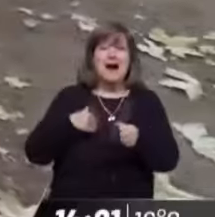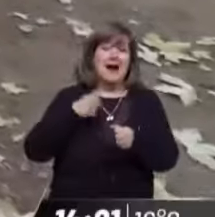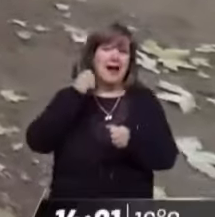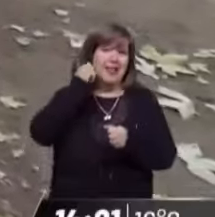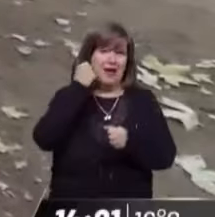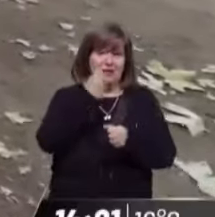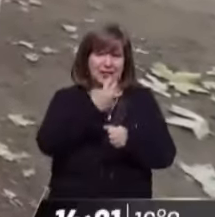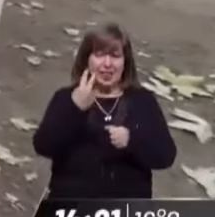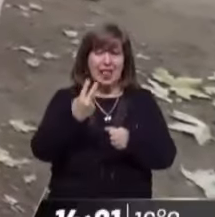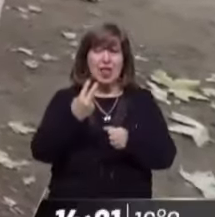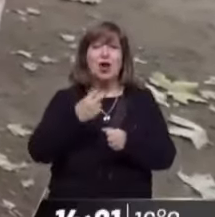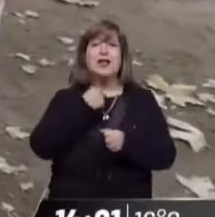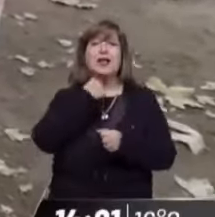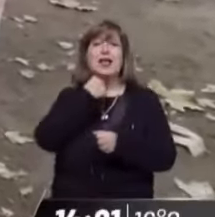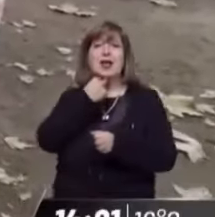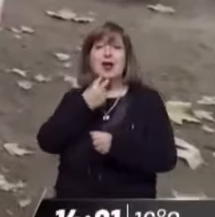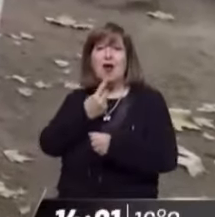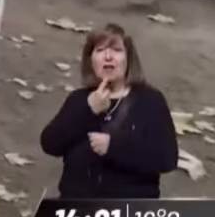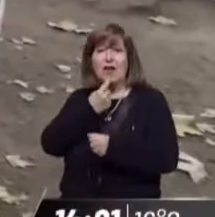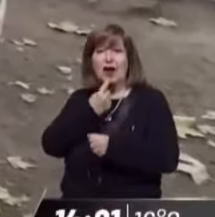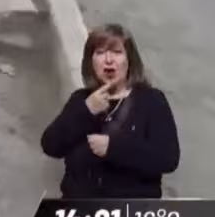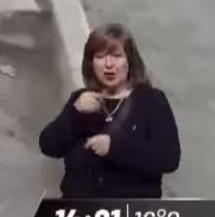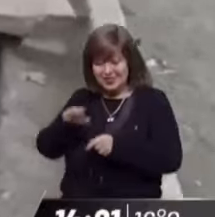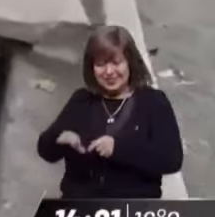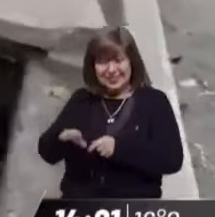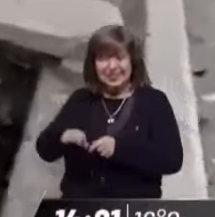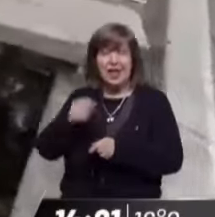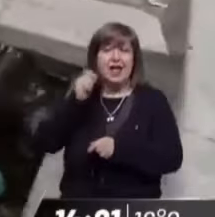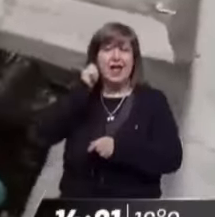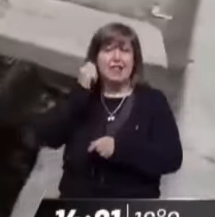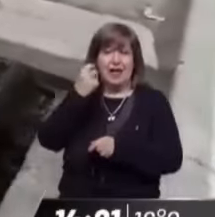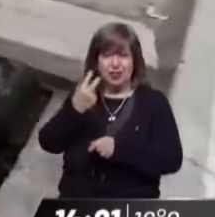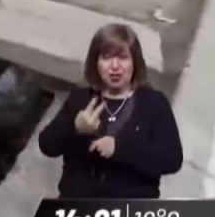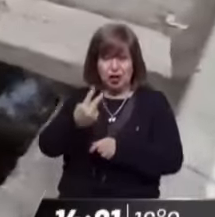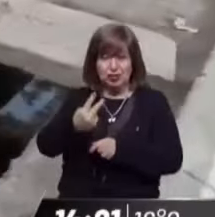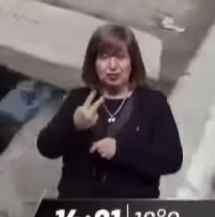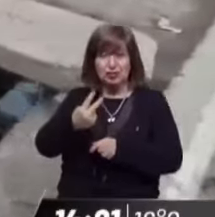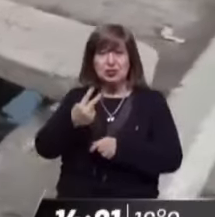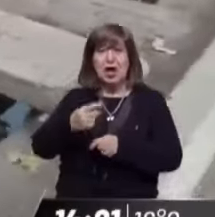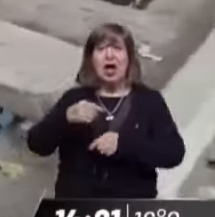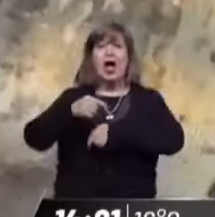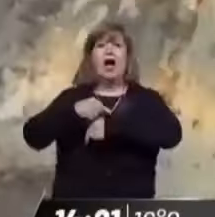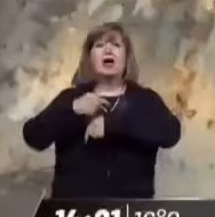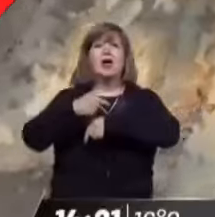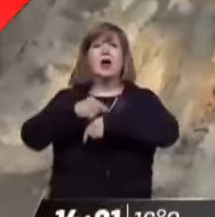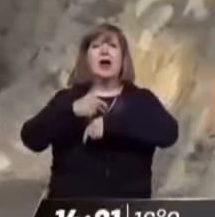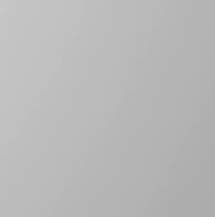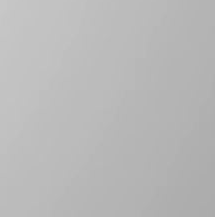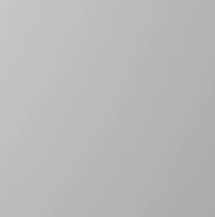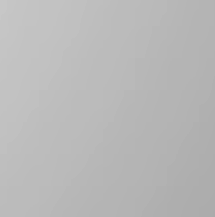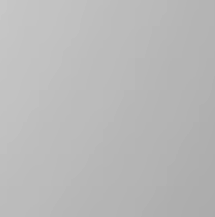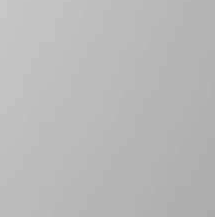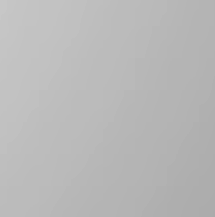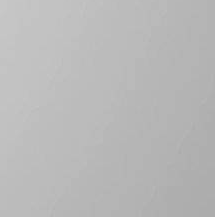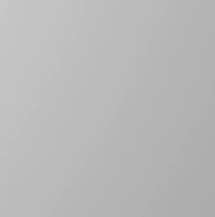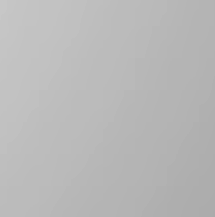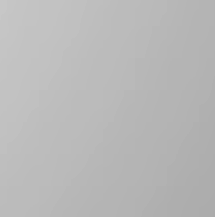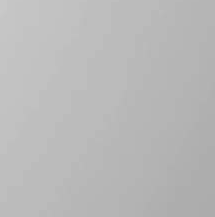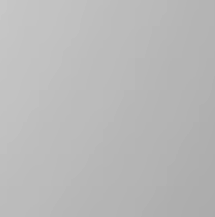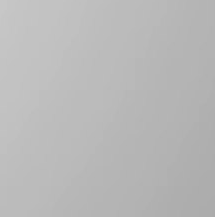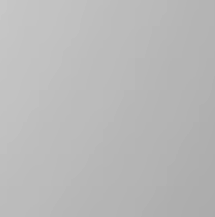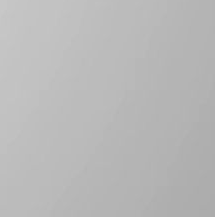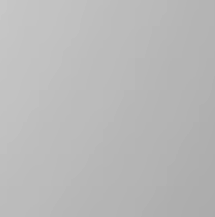hay señalización no hay semáforo no hay luz imagínense que ha sido las 6:30 de la mañana cuando está oscuro todo